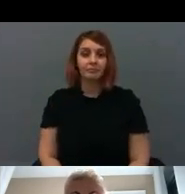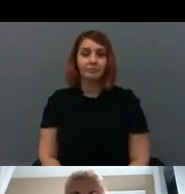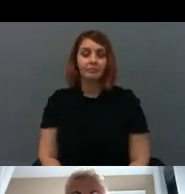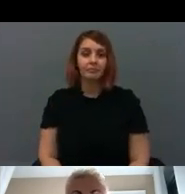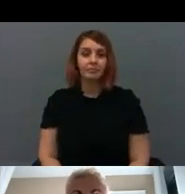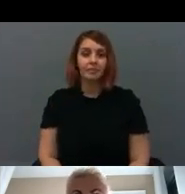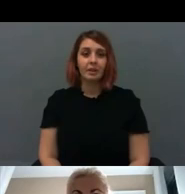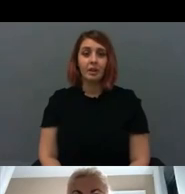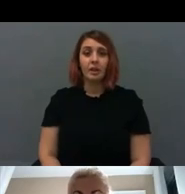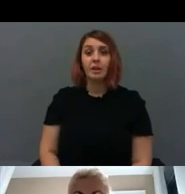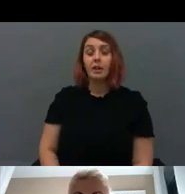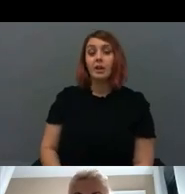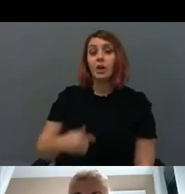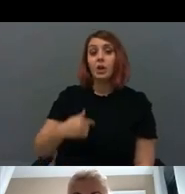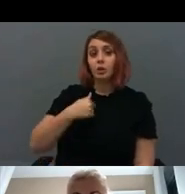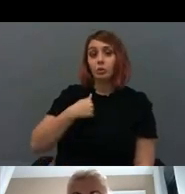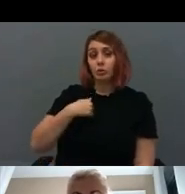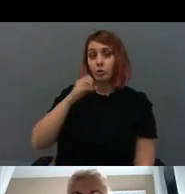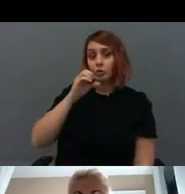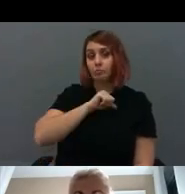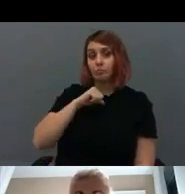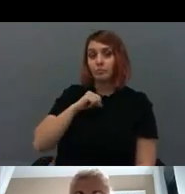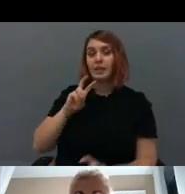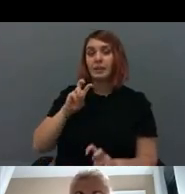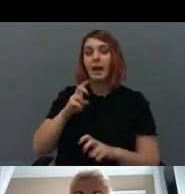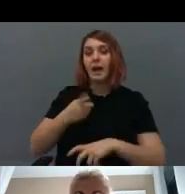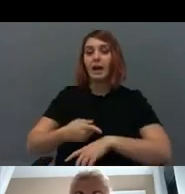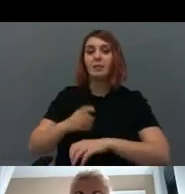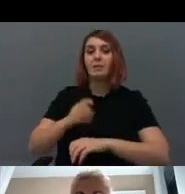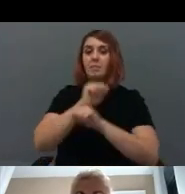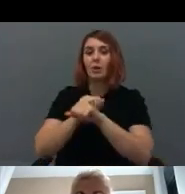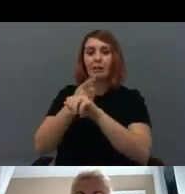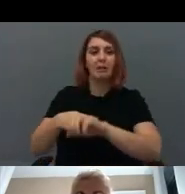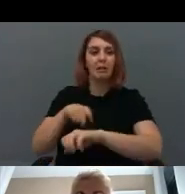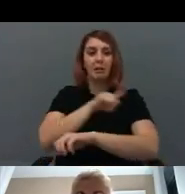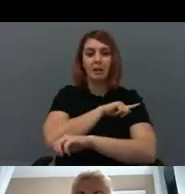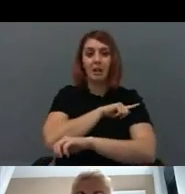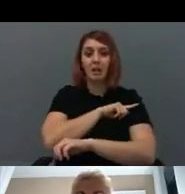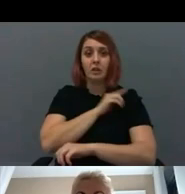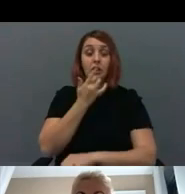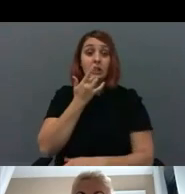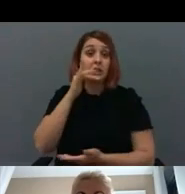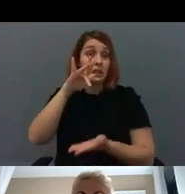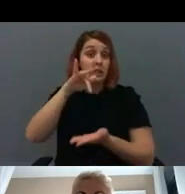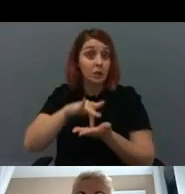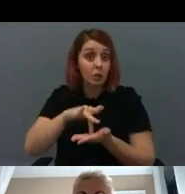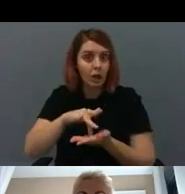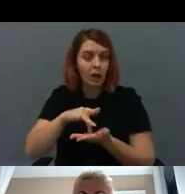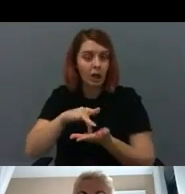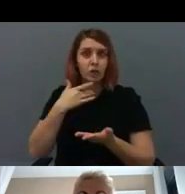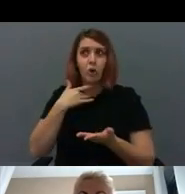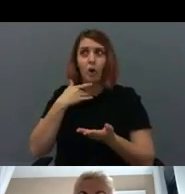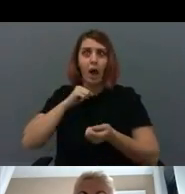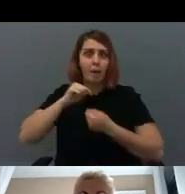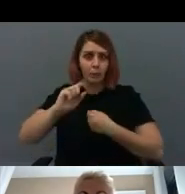A ver, yo particularmente sobre protección. Bueno, si lo he hecho, no lo he hecho de mala intención.